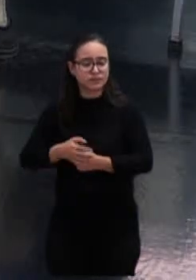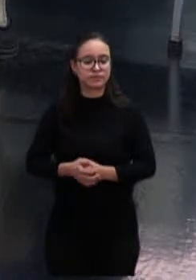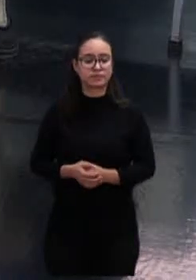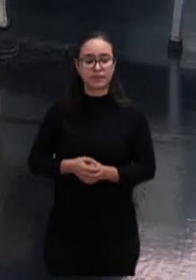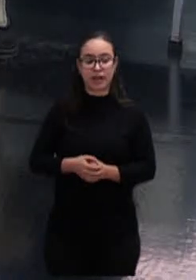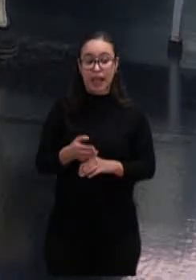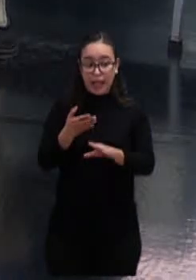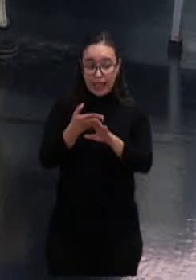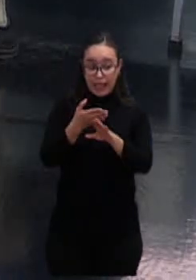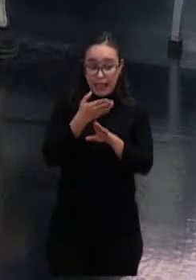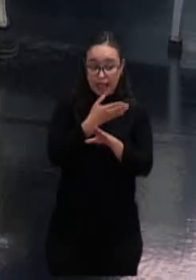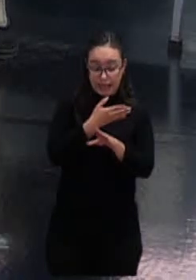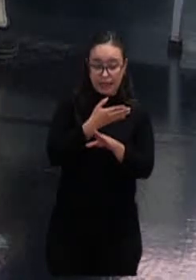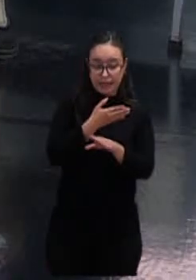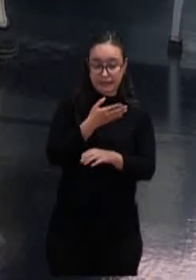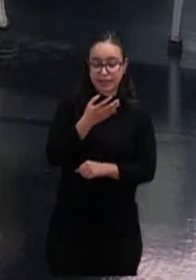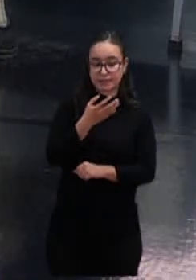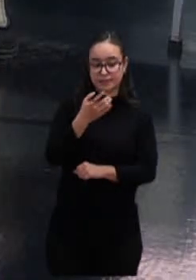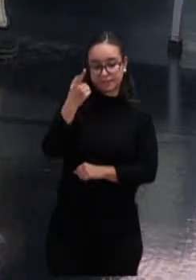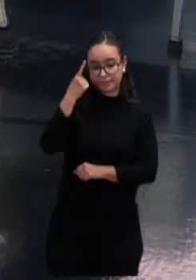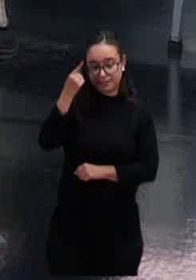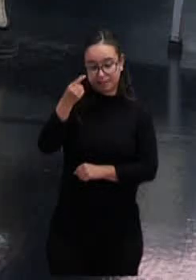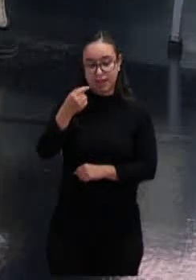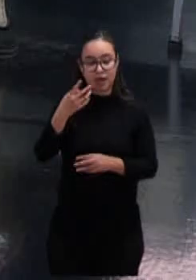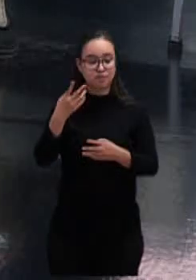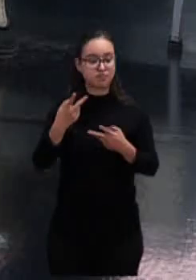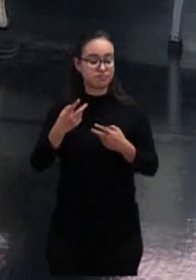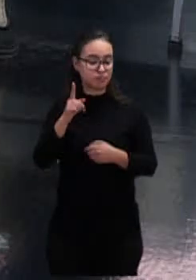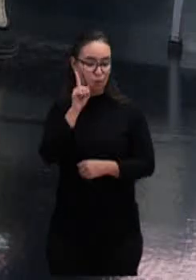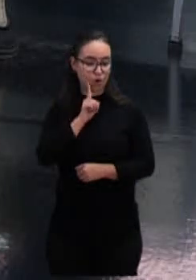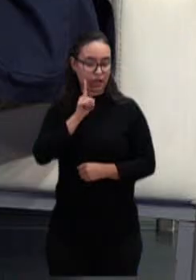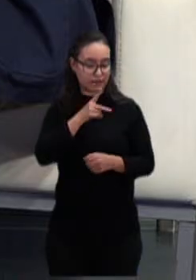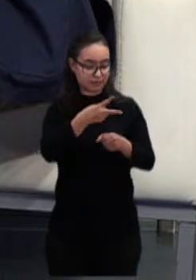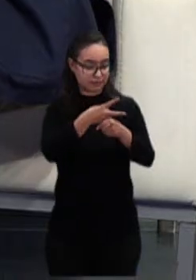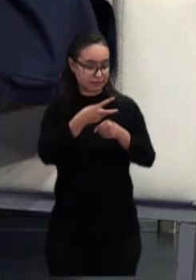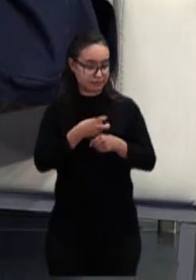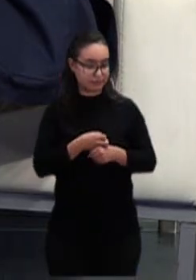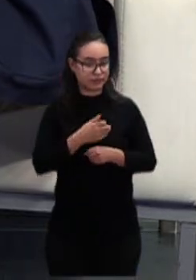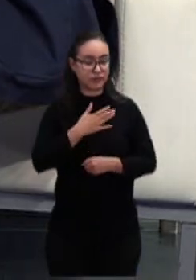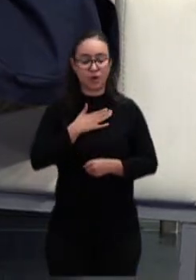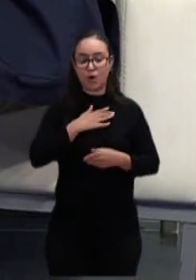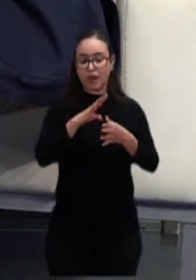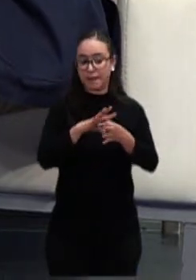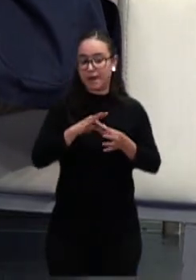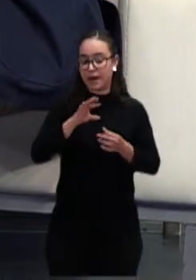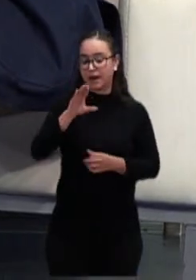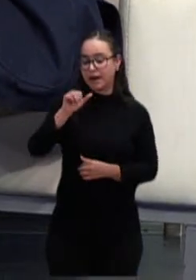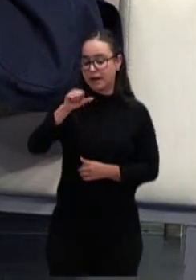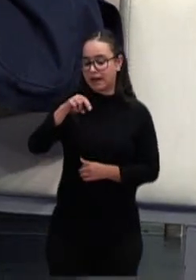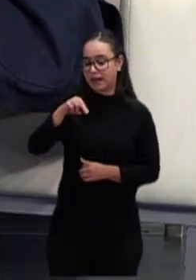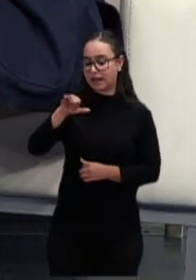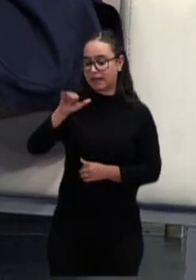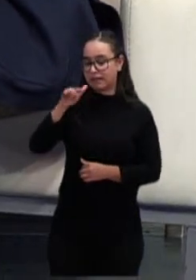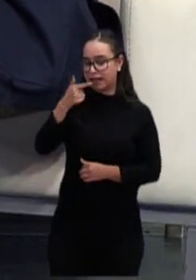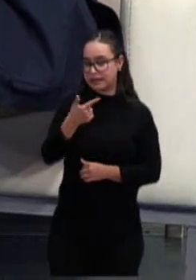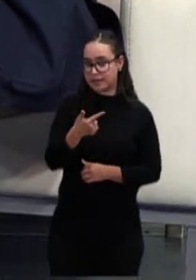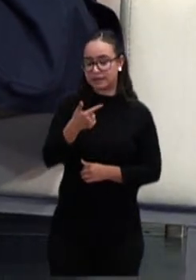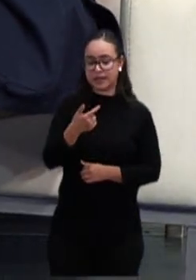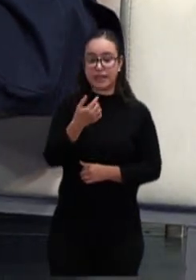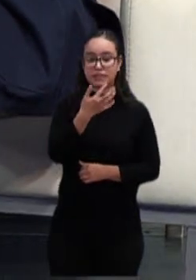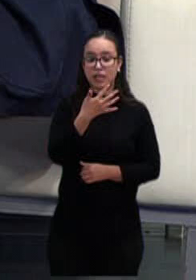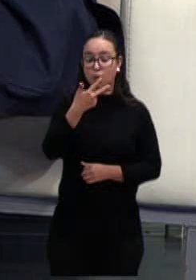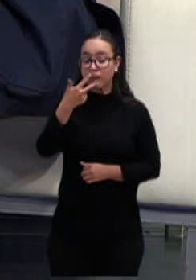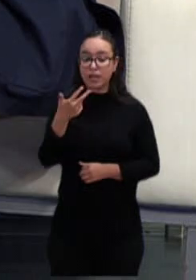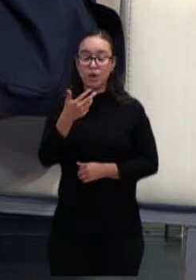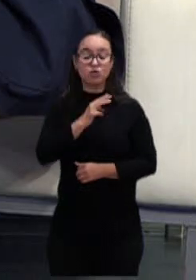obviamente a nuestras invitadas el día de hoy yo creo que es algo que también la señal de canal 7 llega a los 58 municipios que a veces el